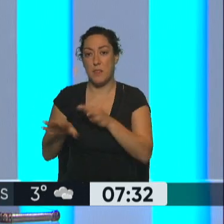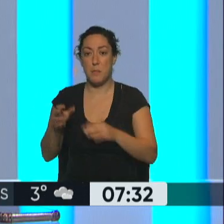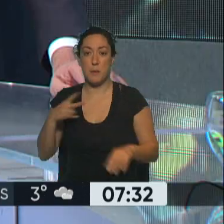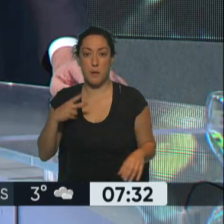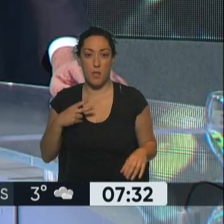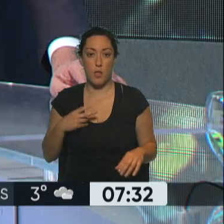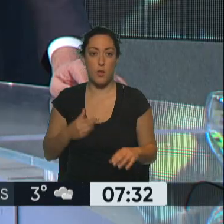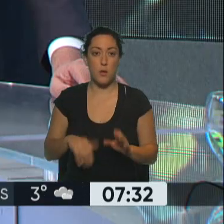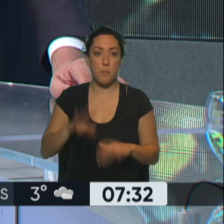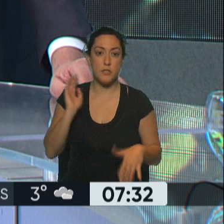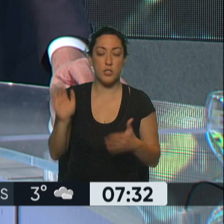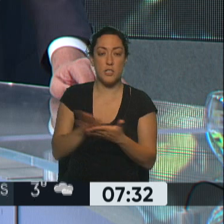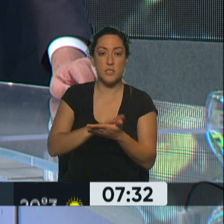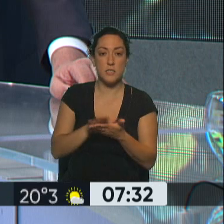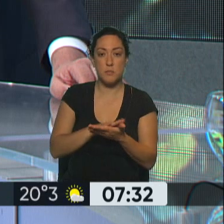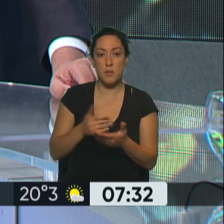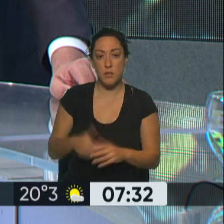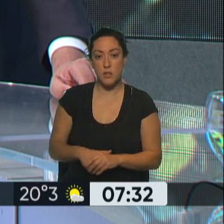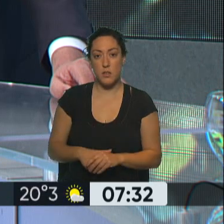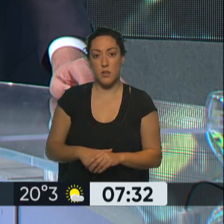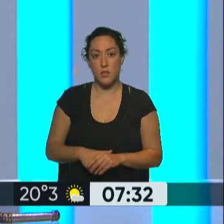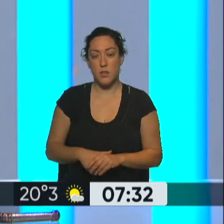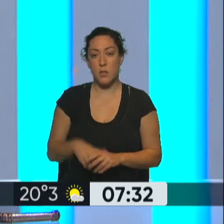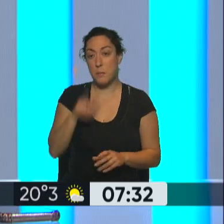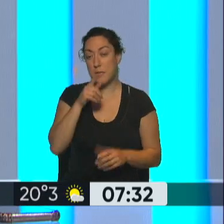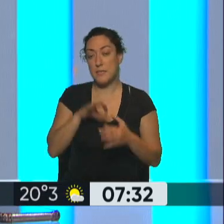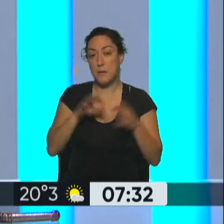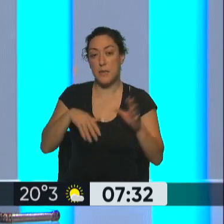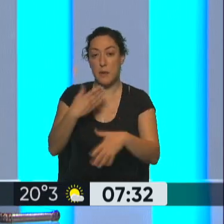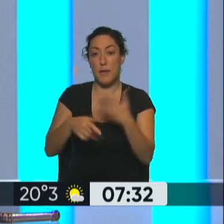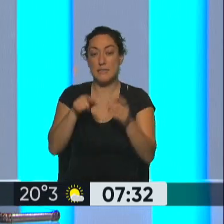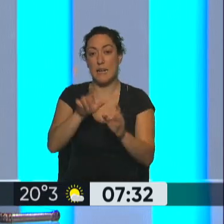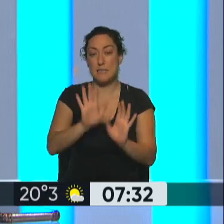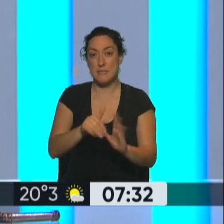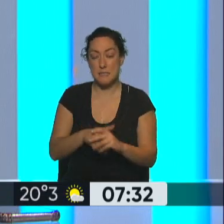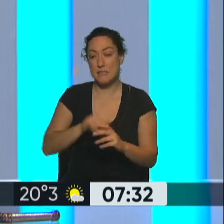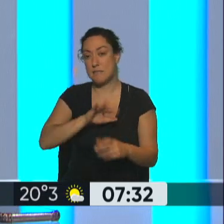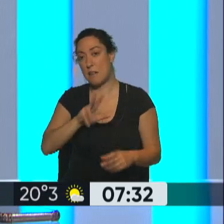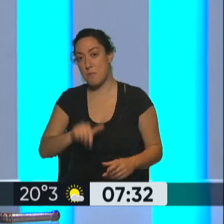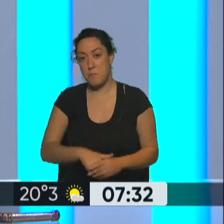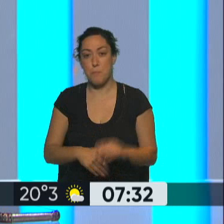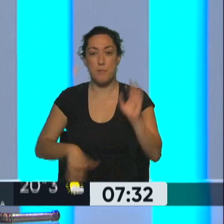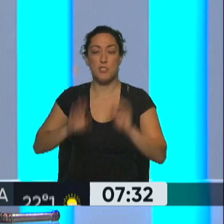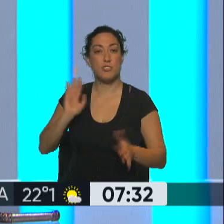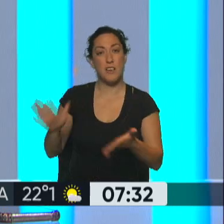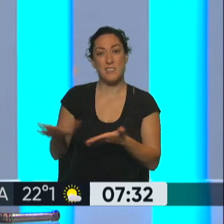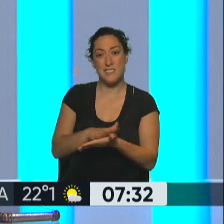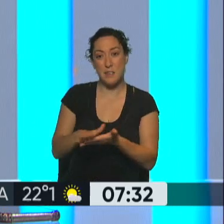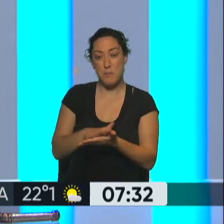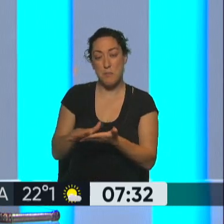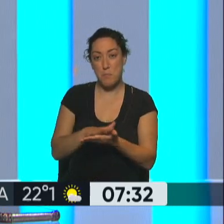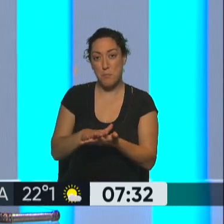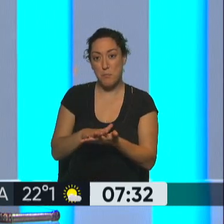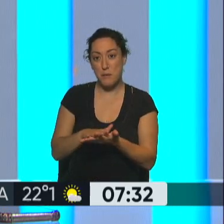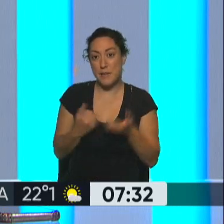mayoría pareció simple. ser el caballito de batalla Pero, dentro de la pero Libertad Avanza, la ¿no? construcción de esa mayoría simple necesita un